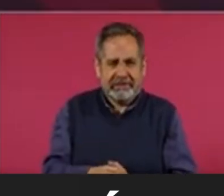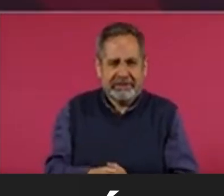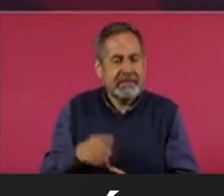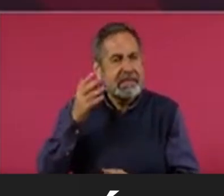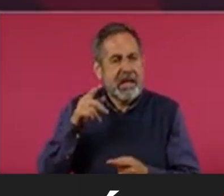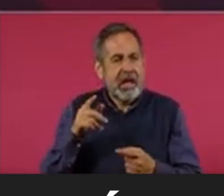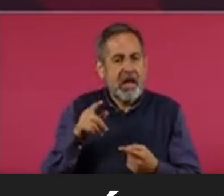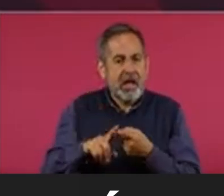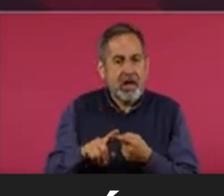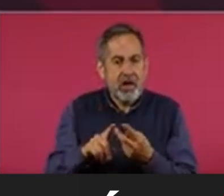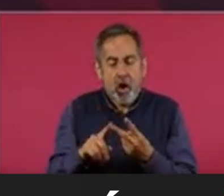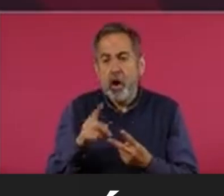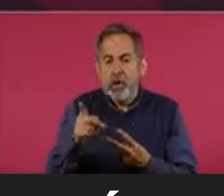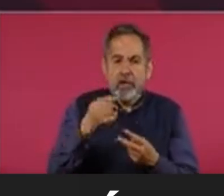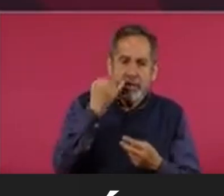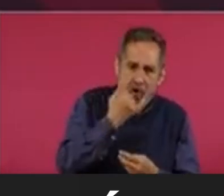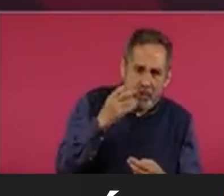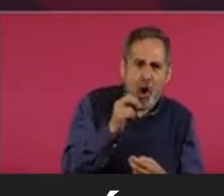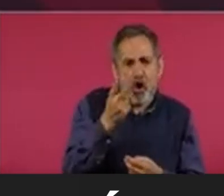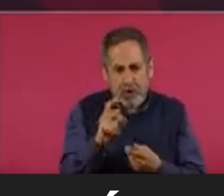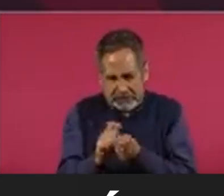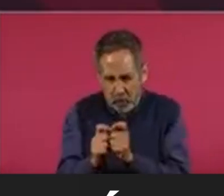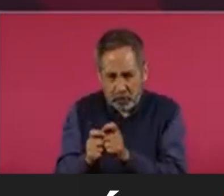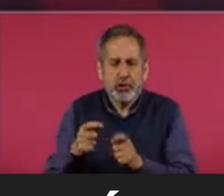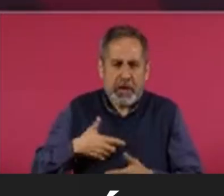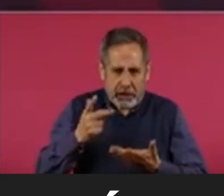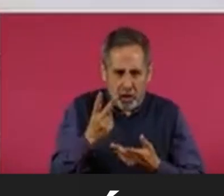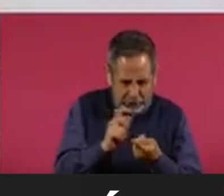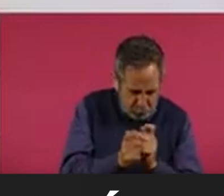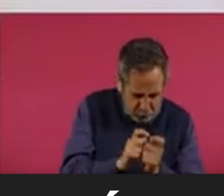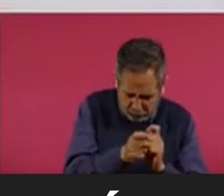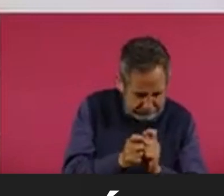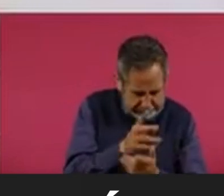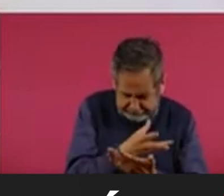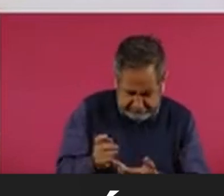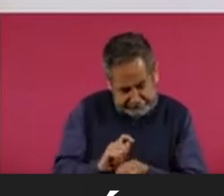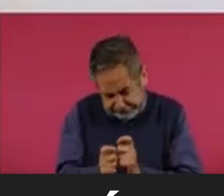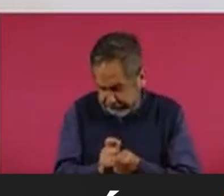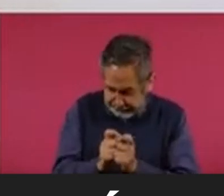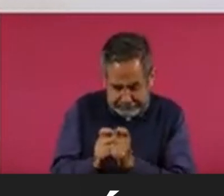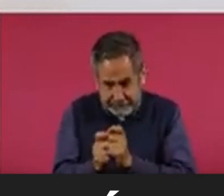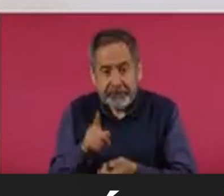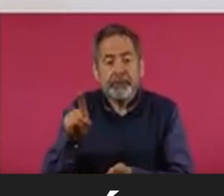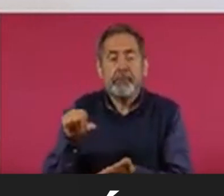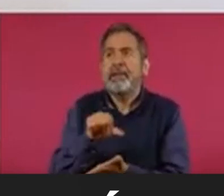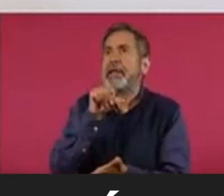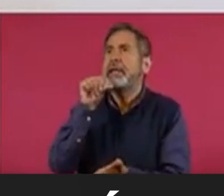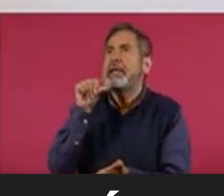una lengua o dos traducciones. Entonces yo hice dos traducciones en el centro de